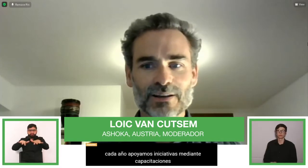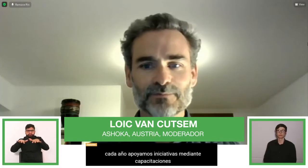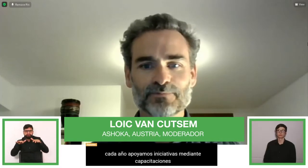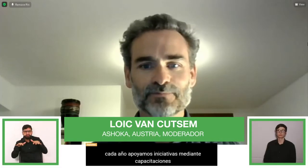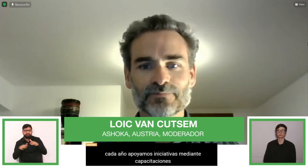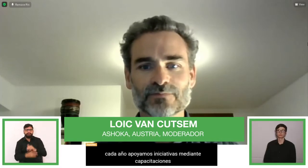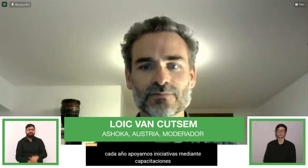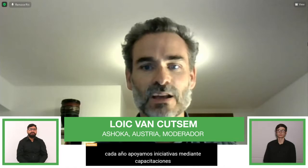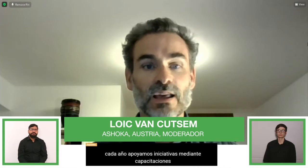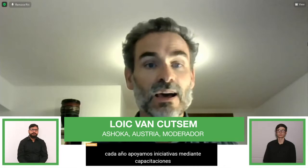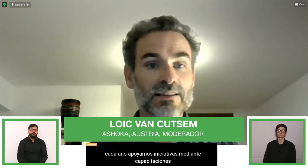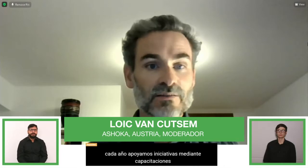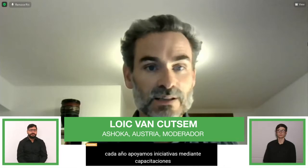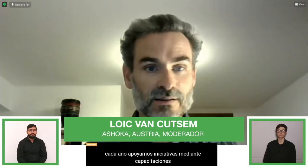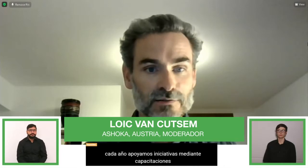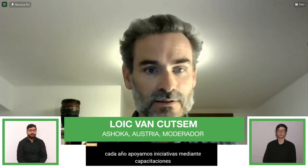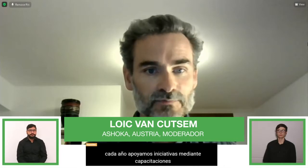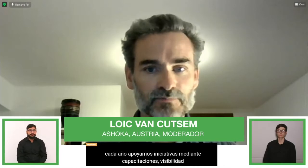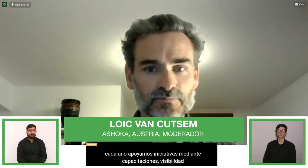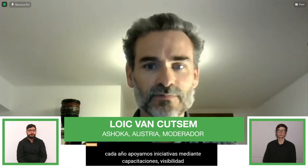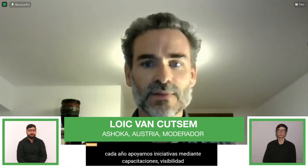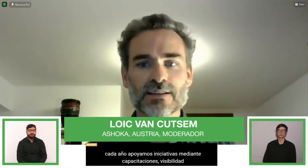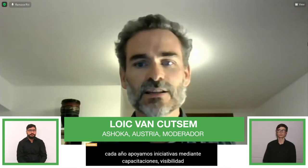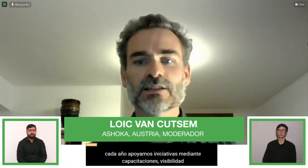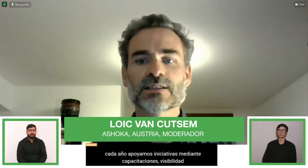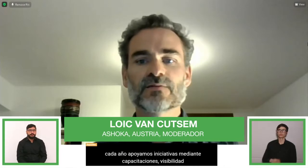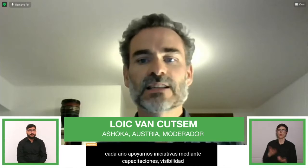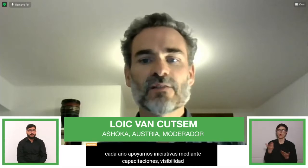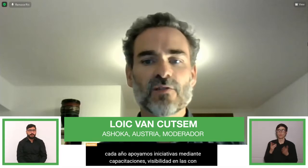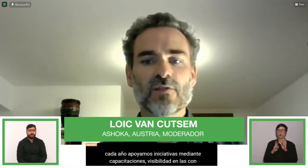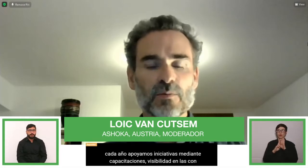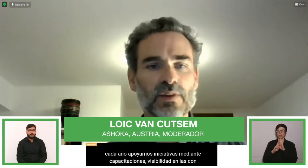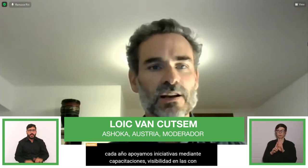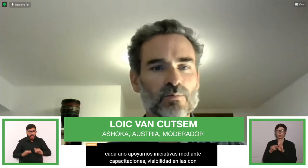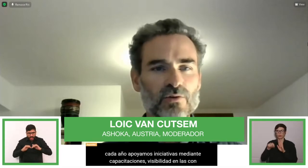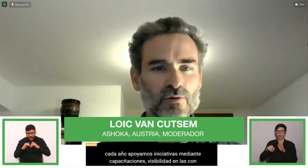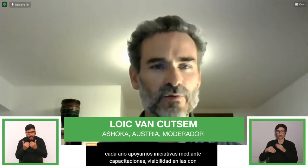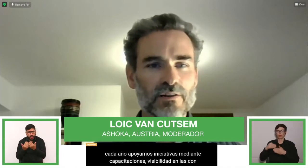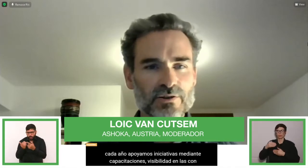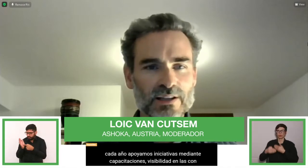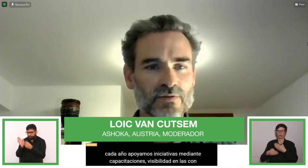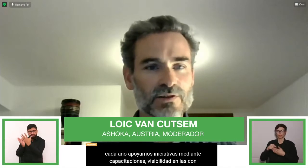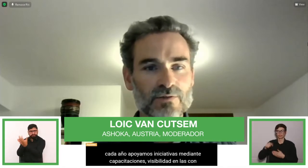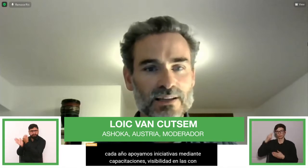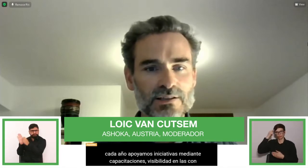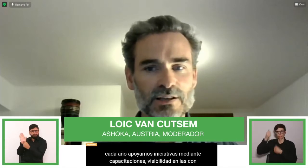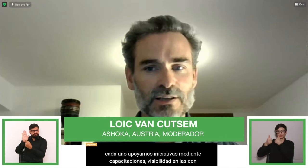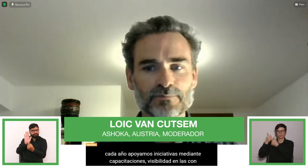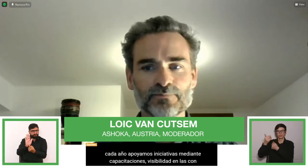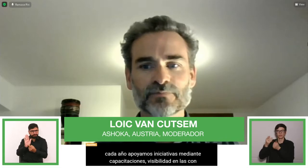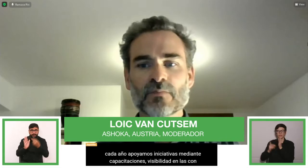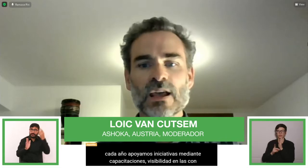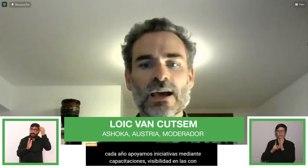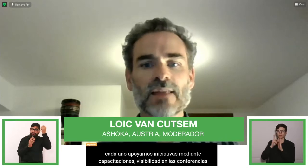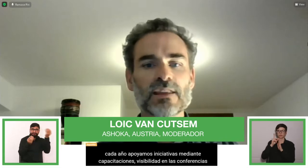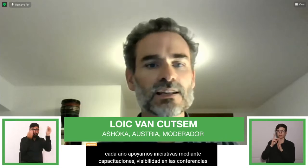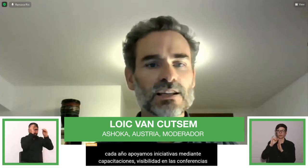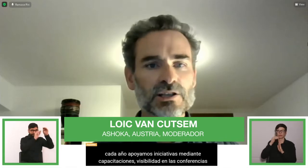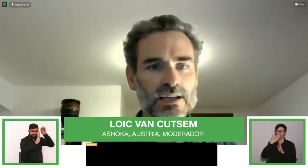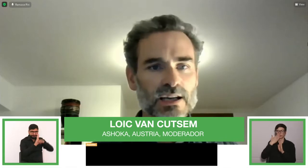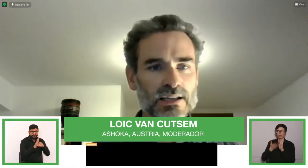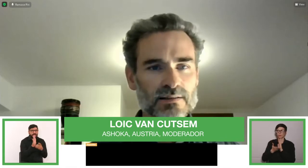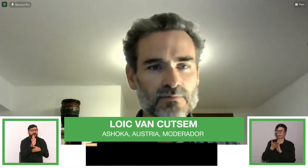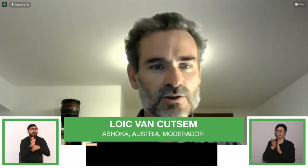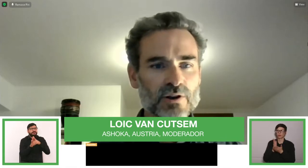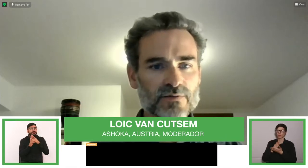y hoy día en América Latina. Como resultado de este proceso, esta iniciativa se desarrolla y se mejoran sus